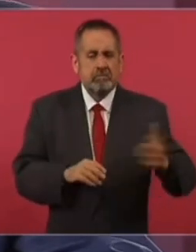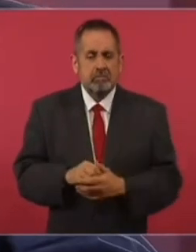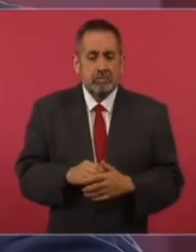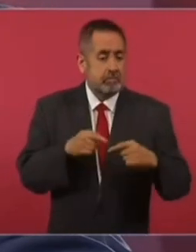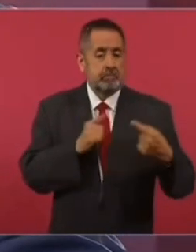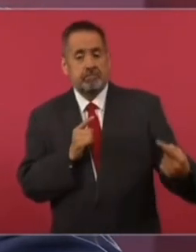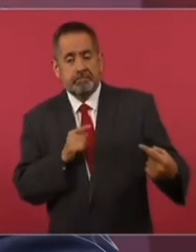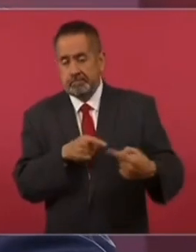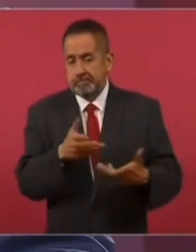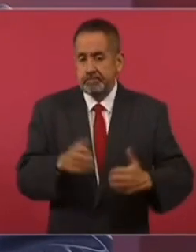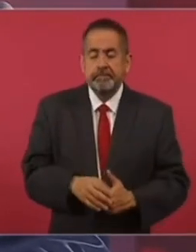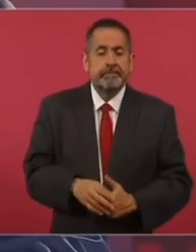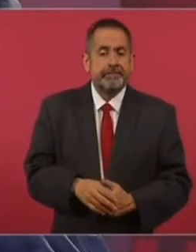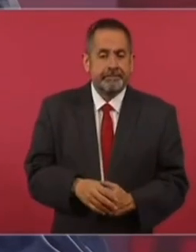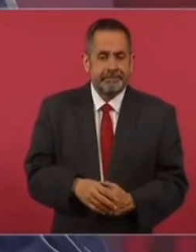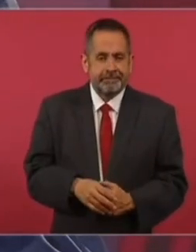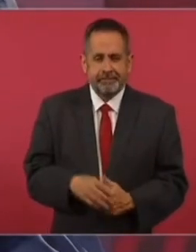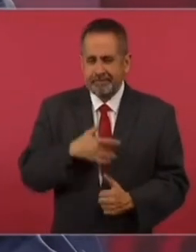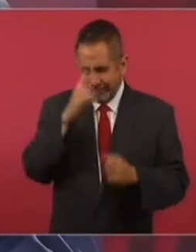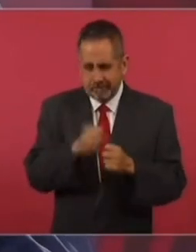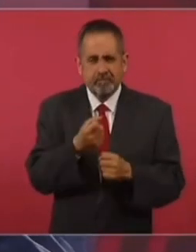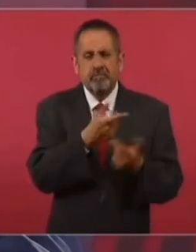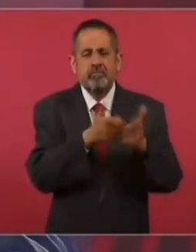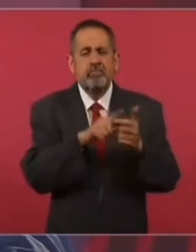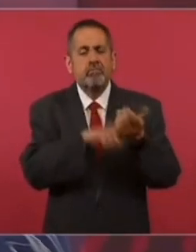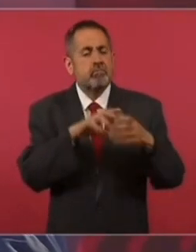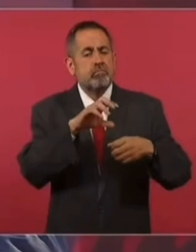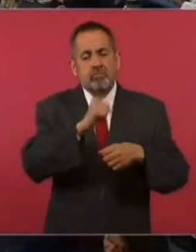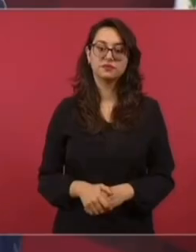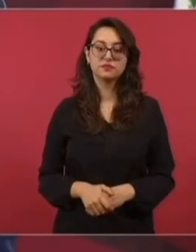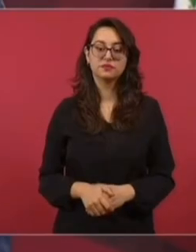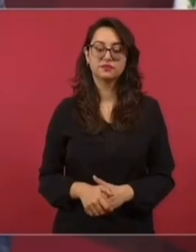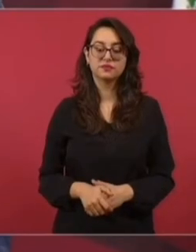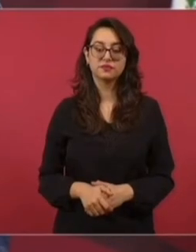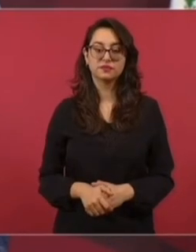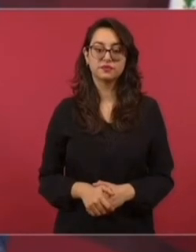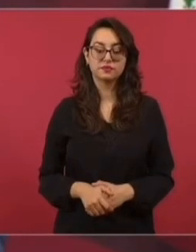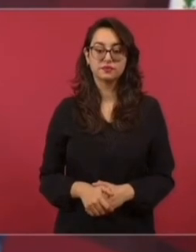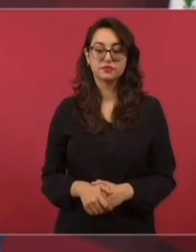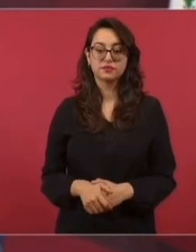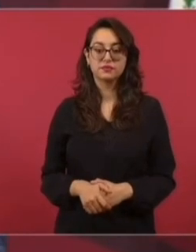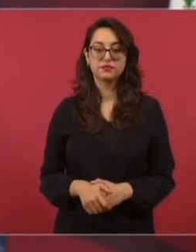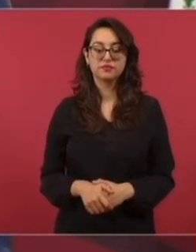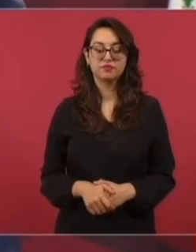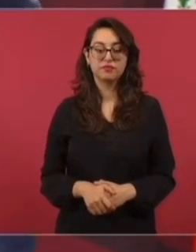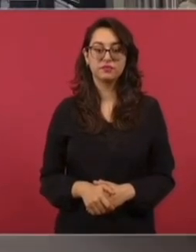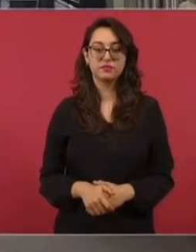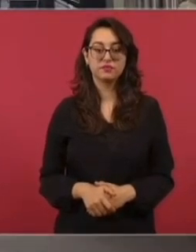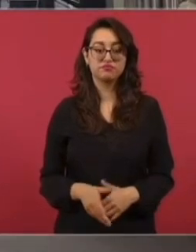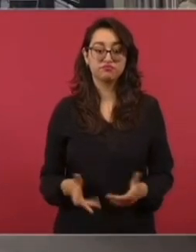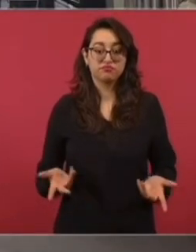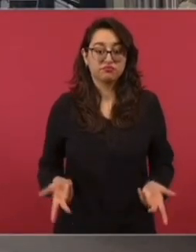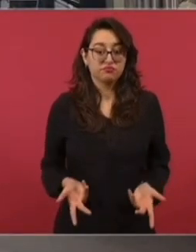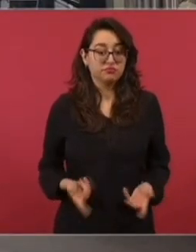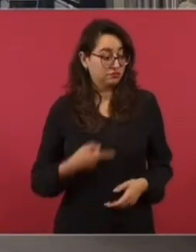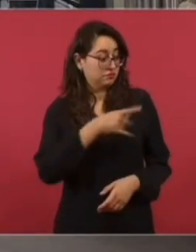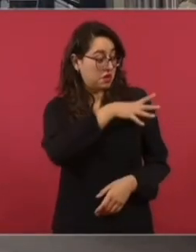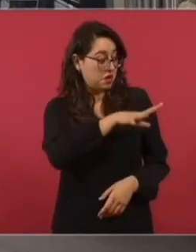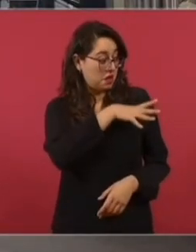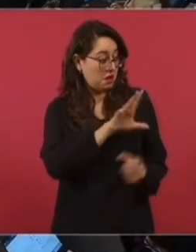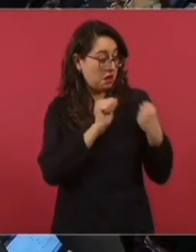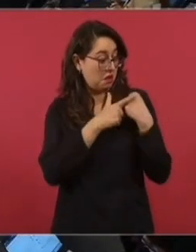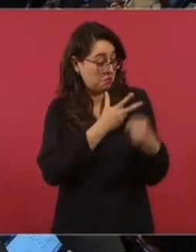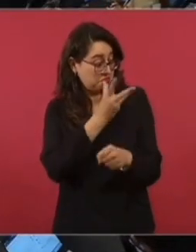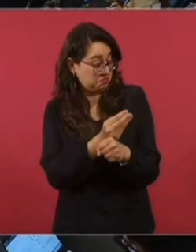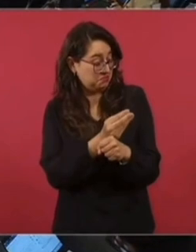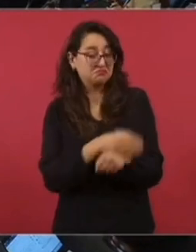son nuestros adversarios. Y no dudo que algunas agencias del extranjero. Entonces, no sé si quiera decir algo el general, pero